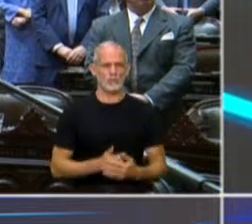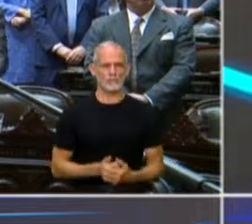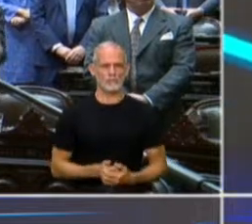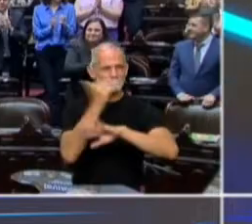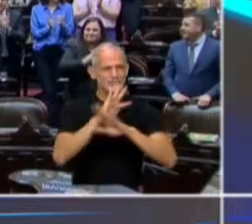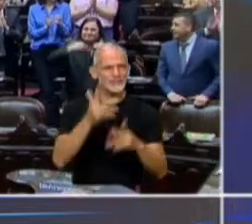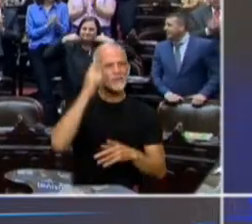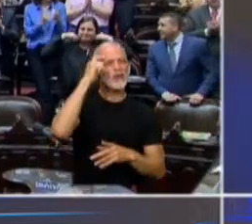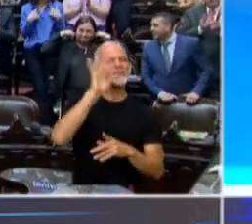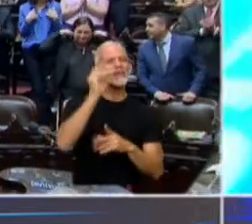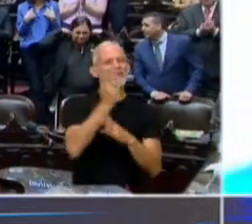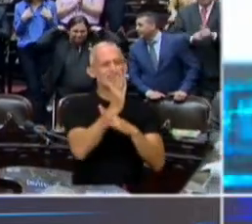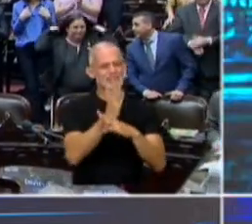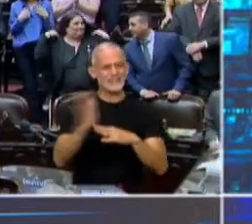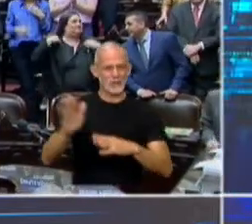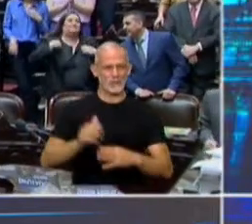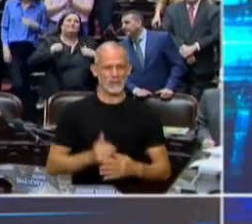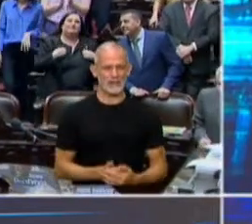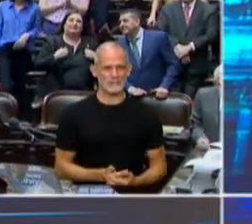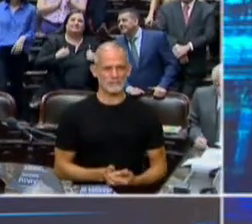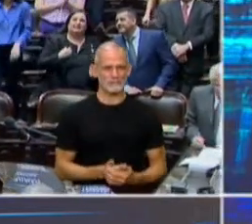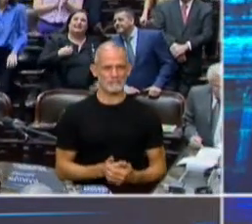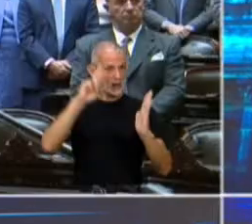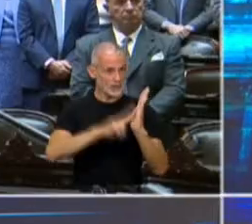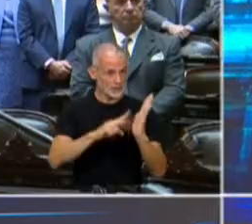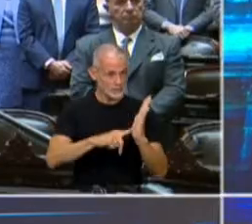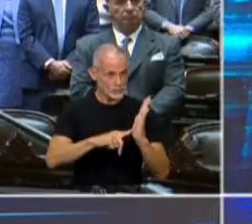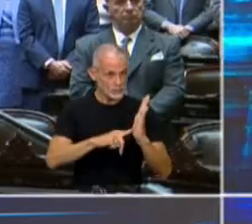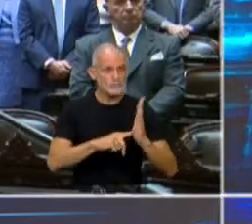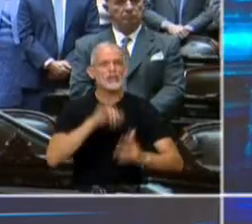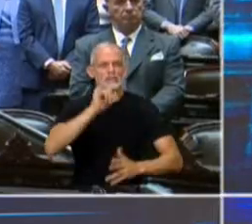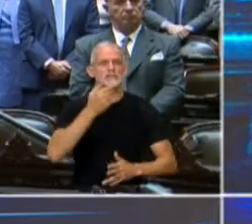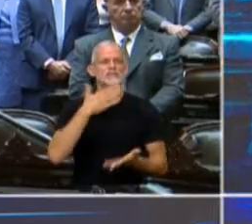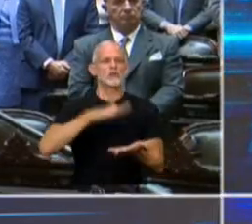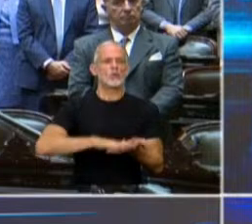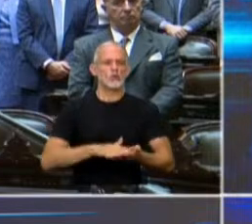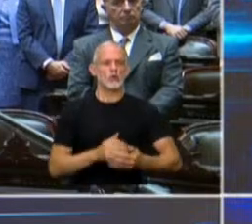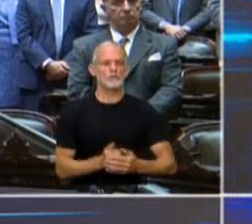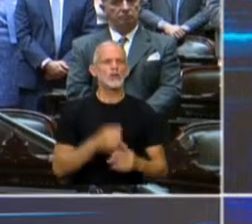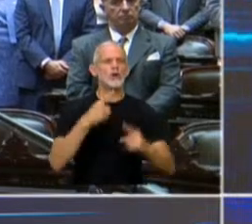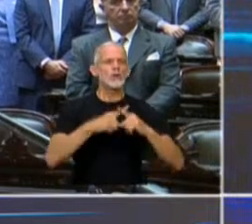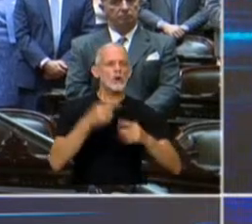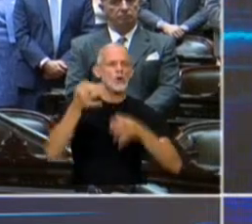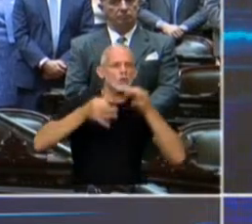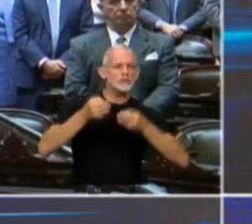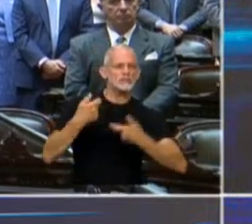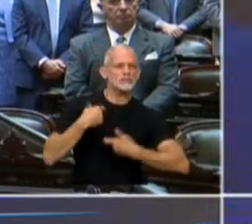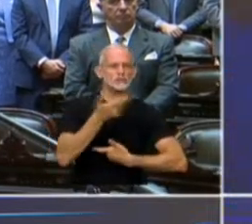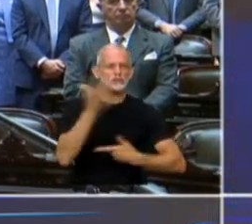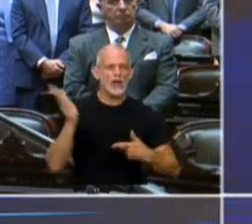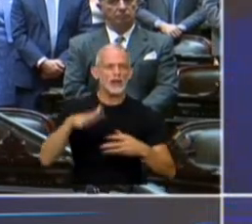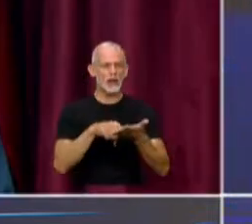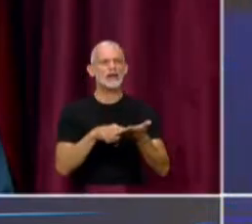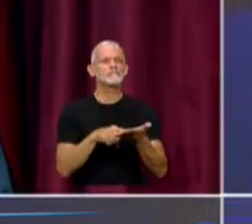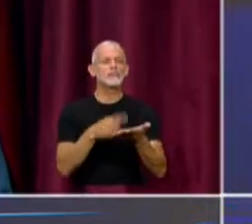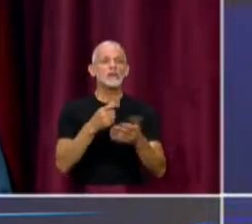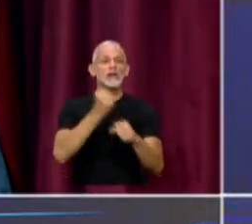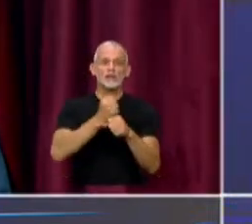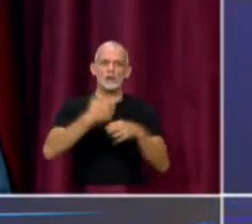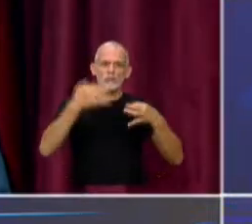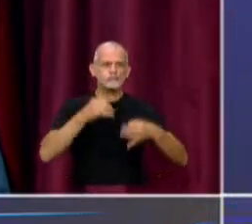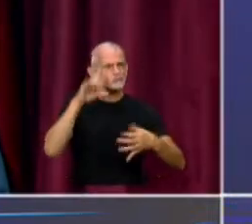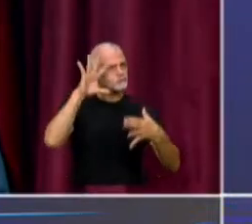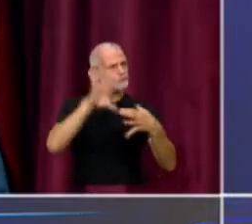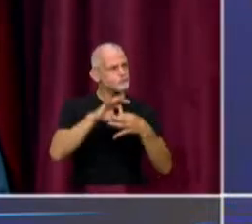posible que se ponga sobre la mesa también un intento de reforma electoral. Hay que ver si esto surge, pero bueno,